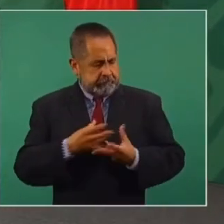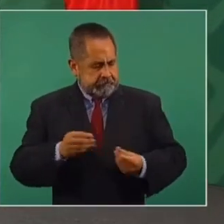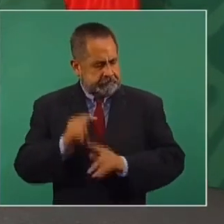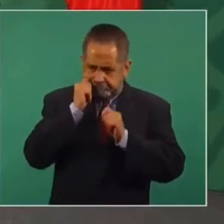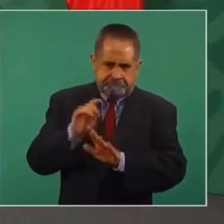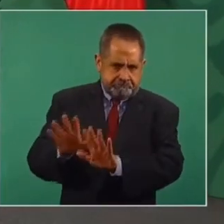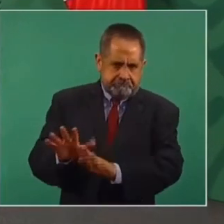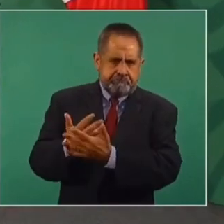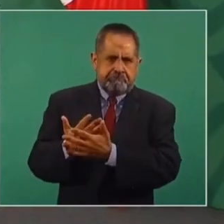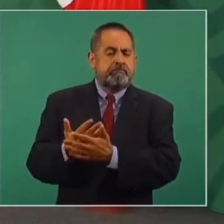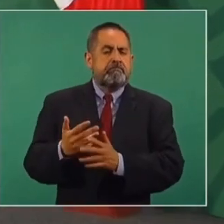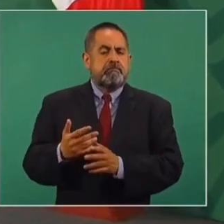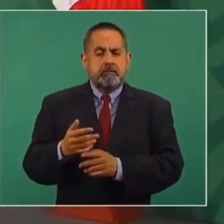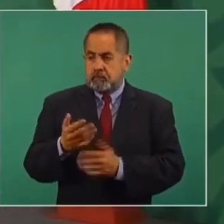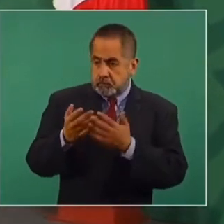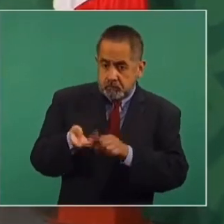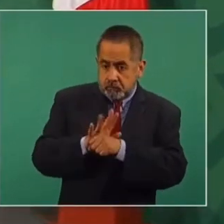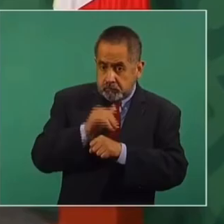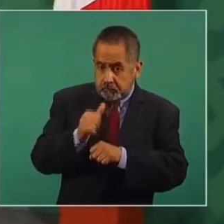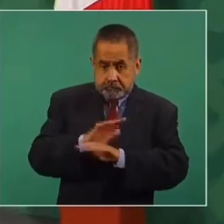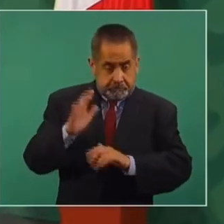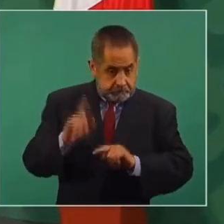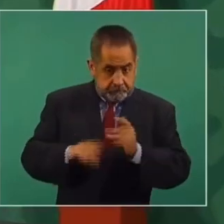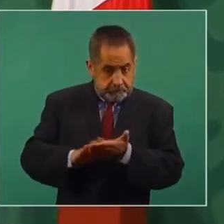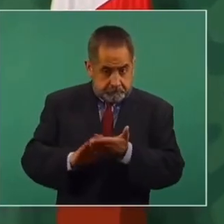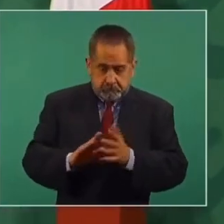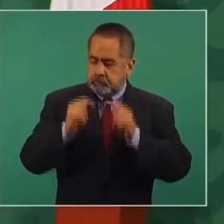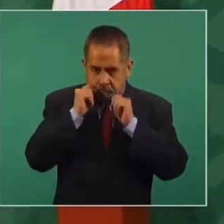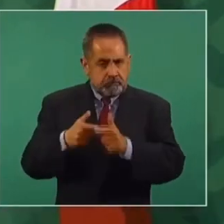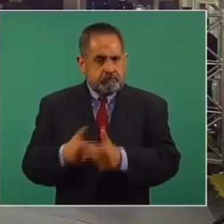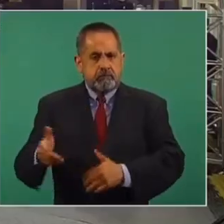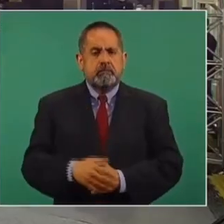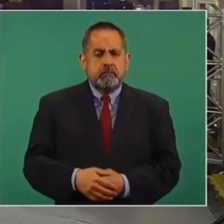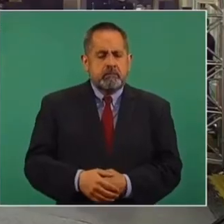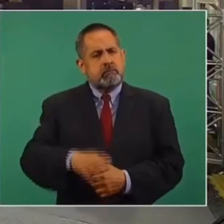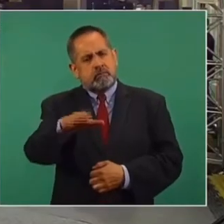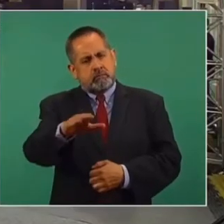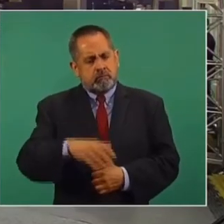si no tienen ya COVID, que esperen unos